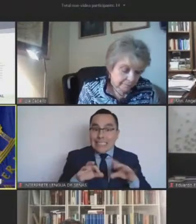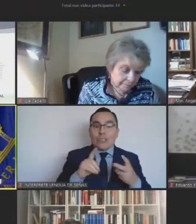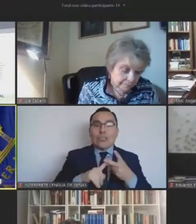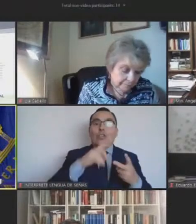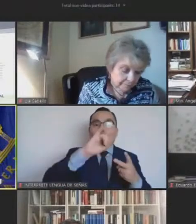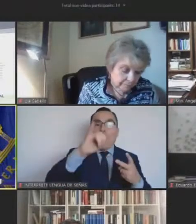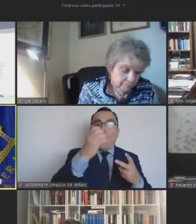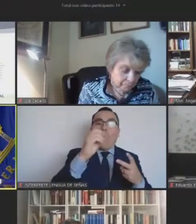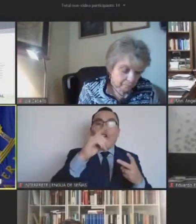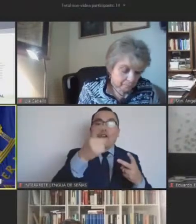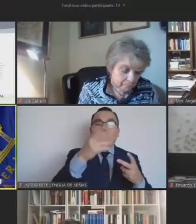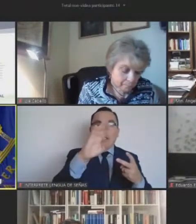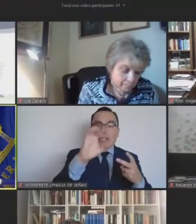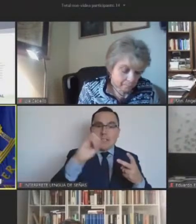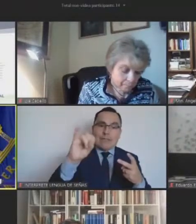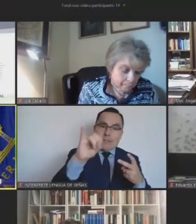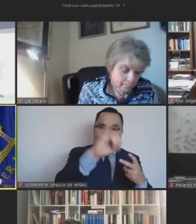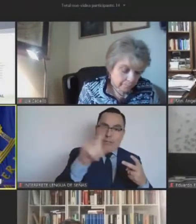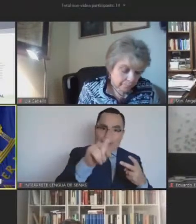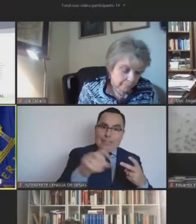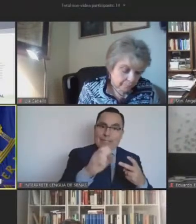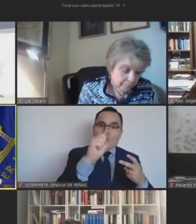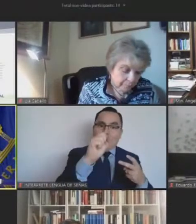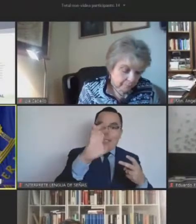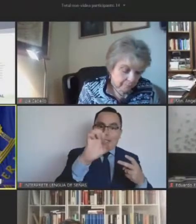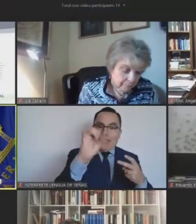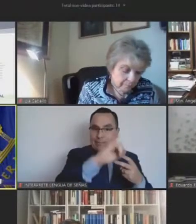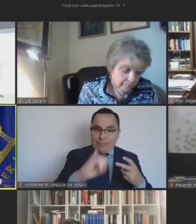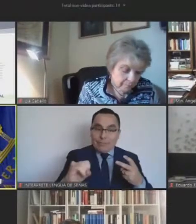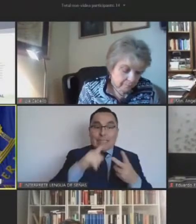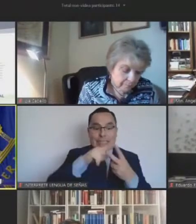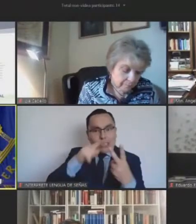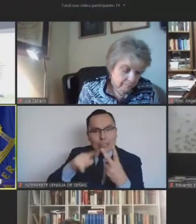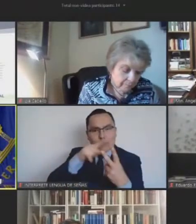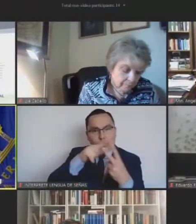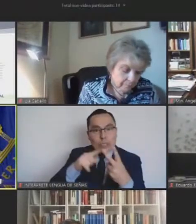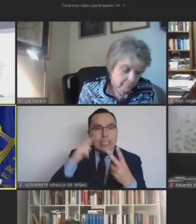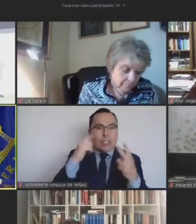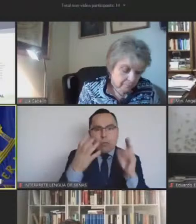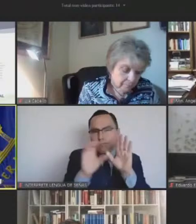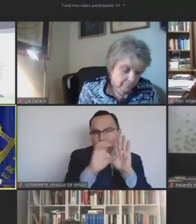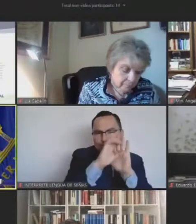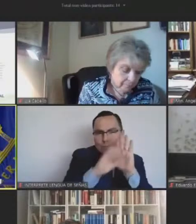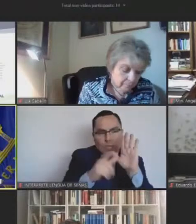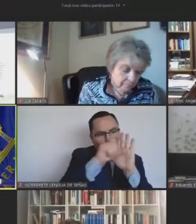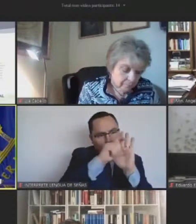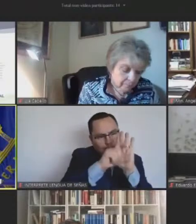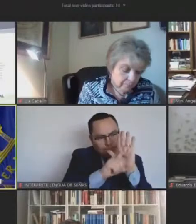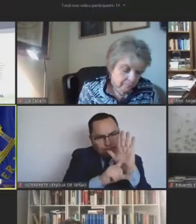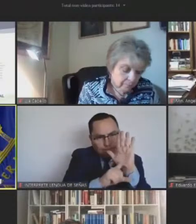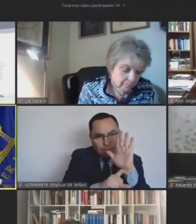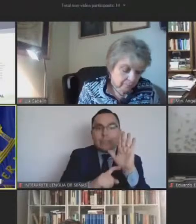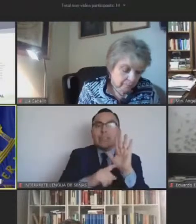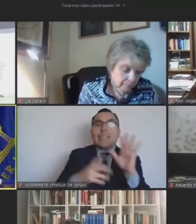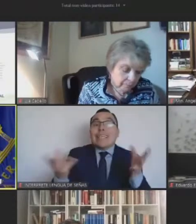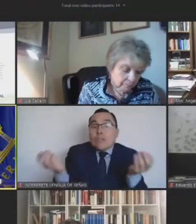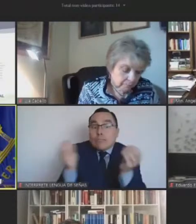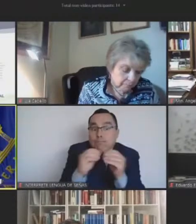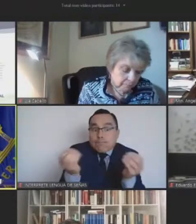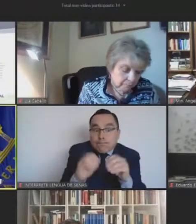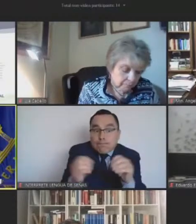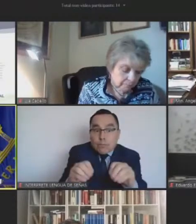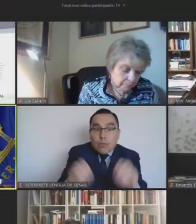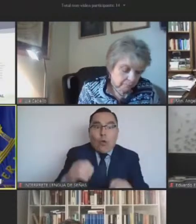Sáez, quienes nos ayudarán a ordenar la recapitulación de las transformaciones que estos frenéticos